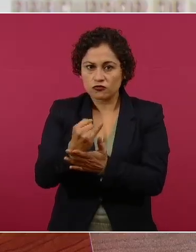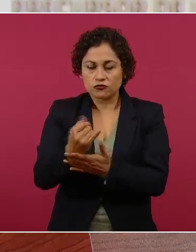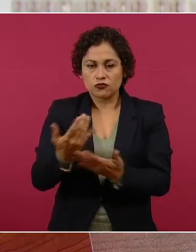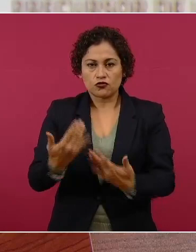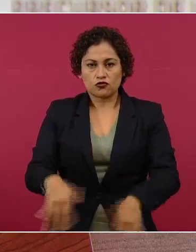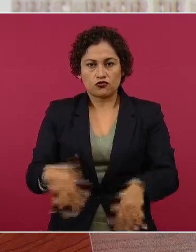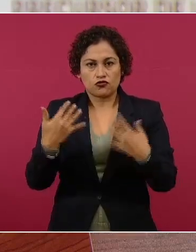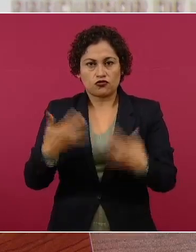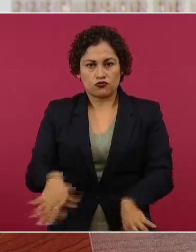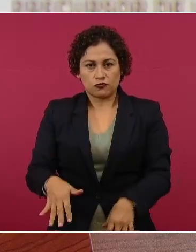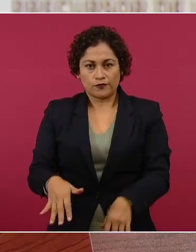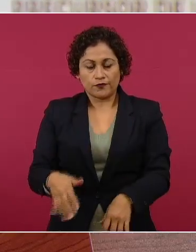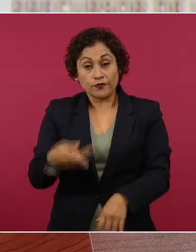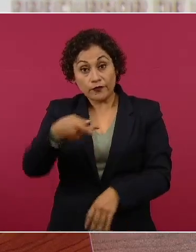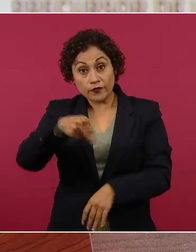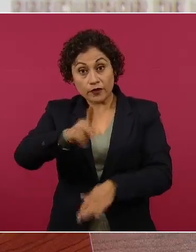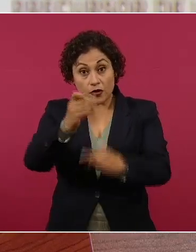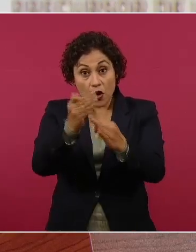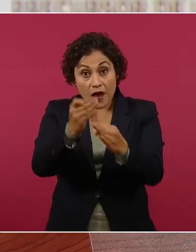Es algo excepcional,